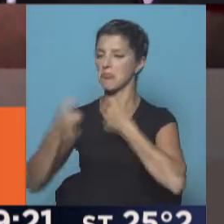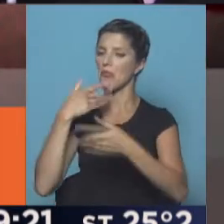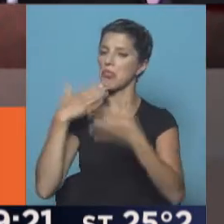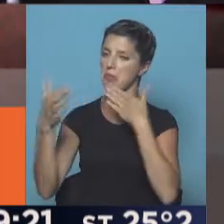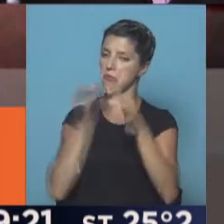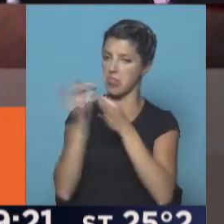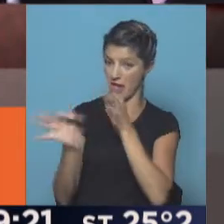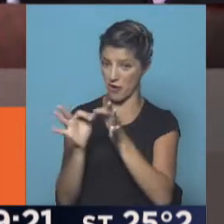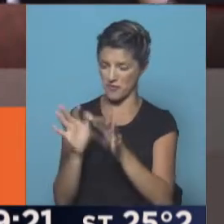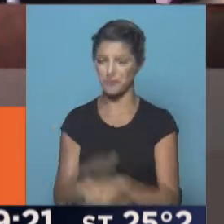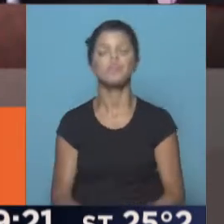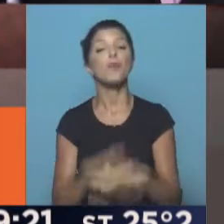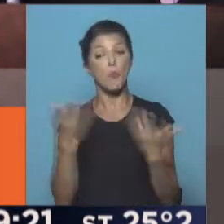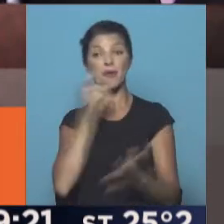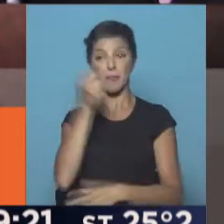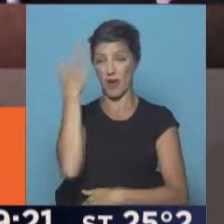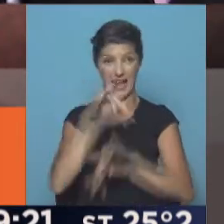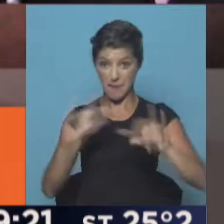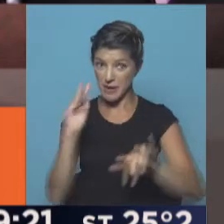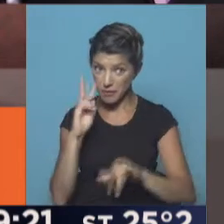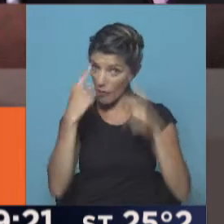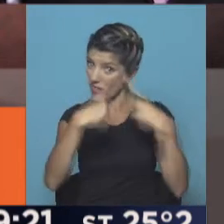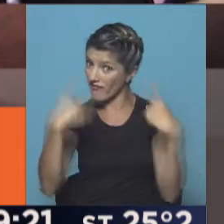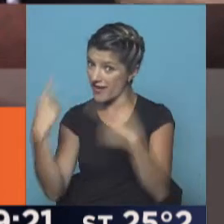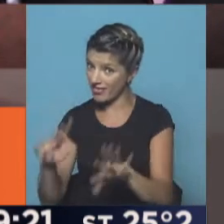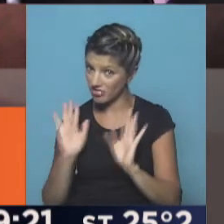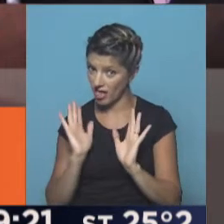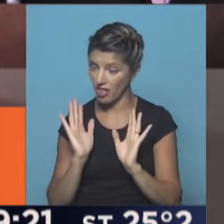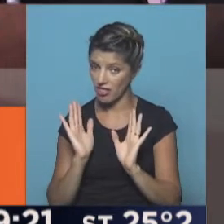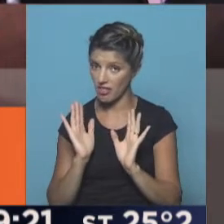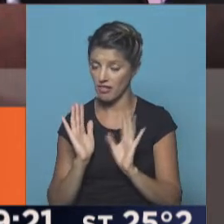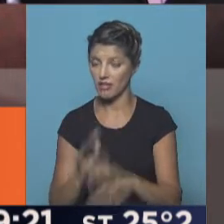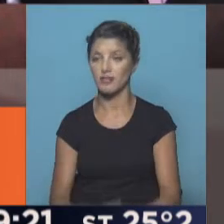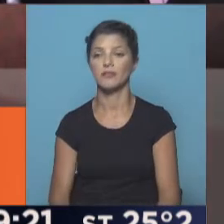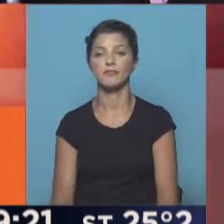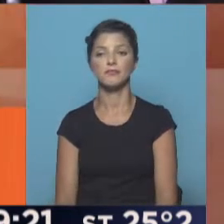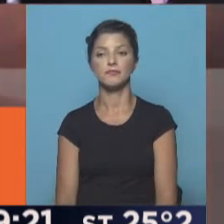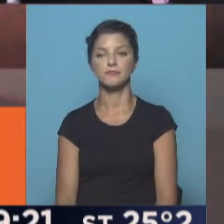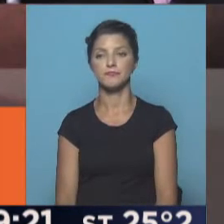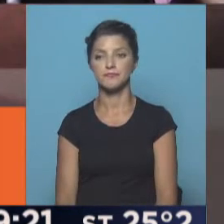Digamos, lo que vimos en la campaña es otra cosa. Lo que vimos en la campaña fue claramente